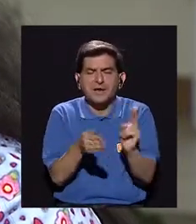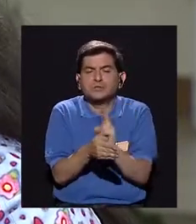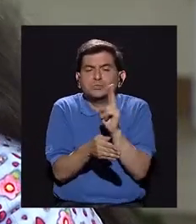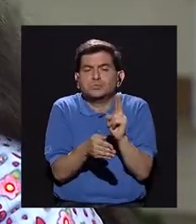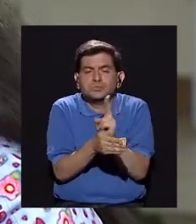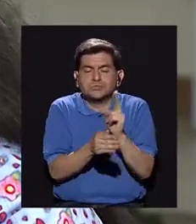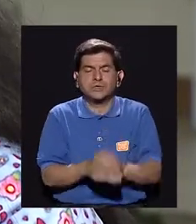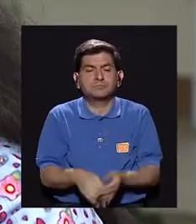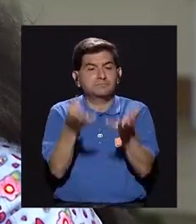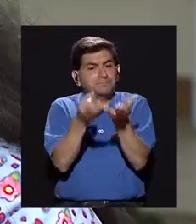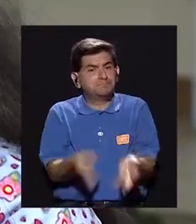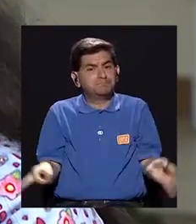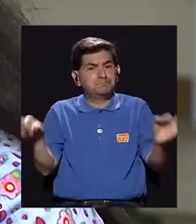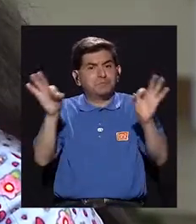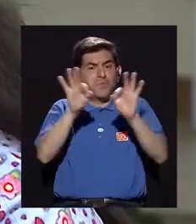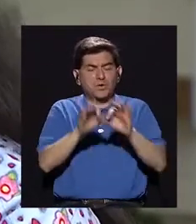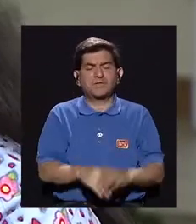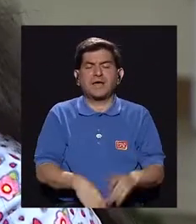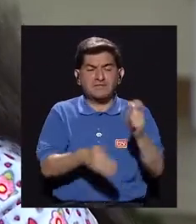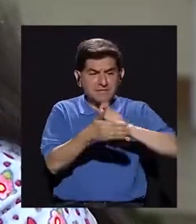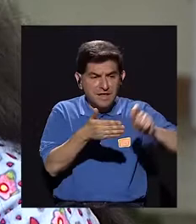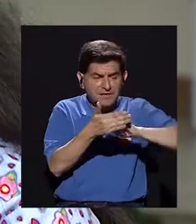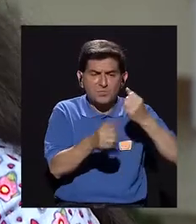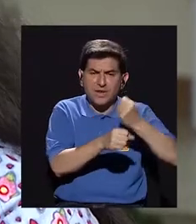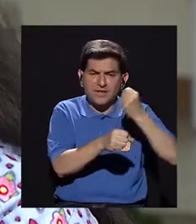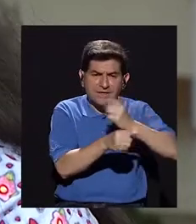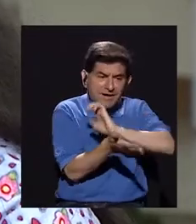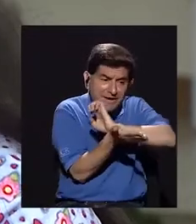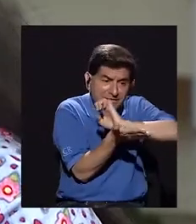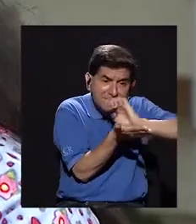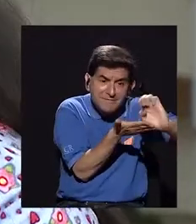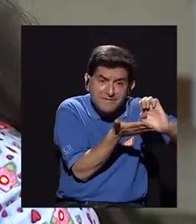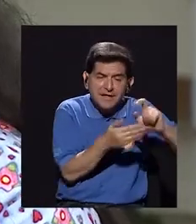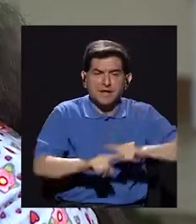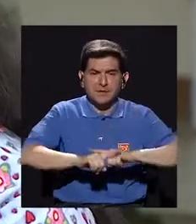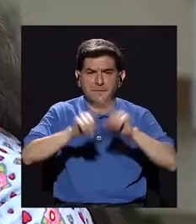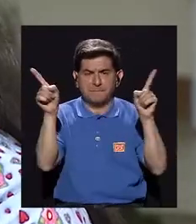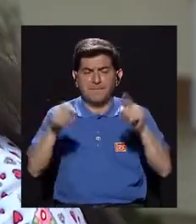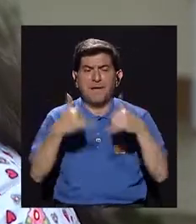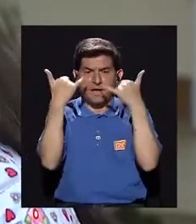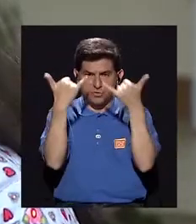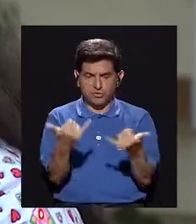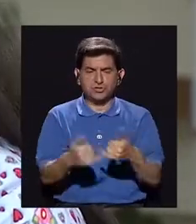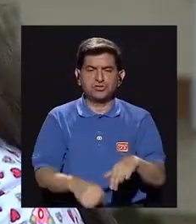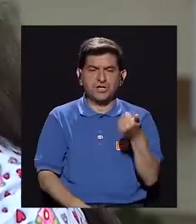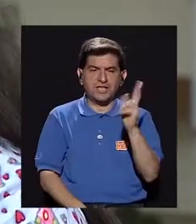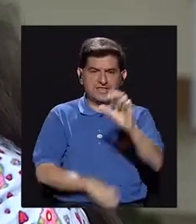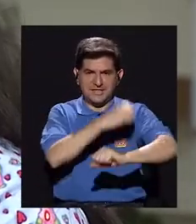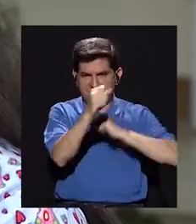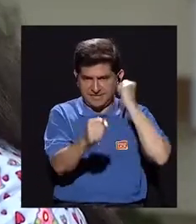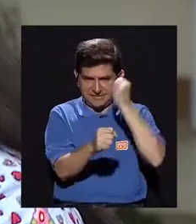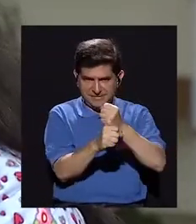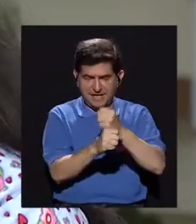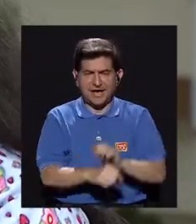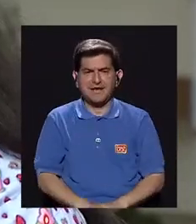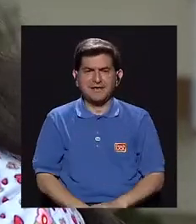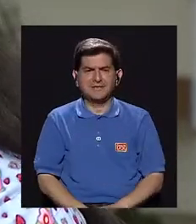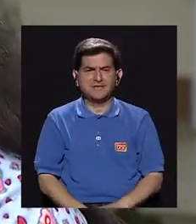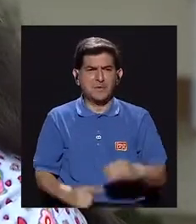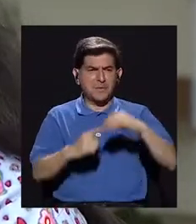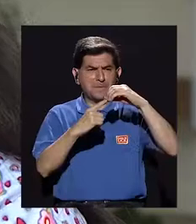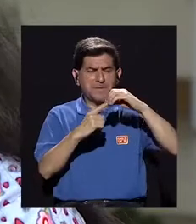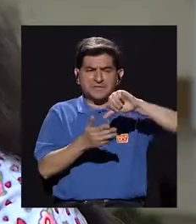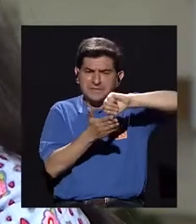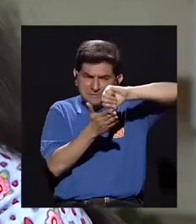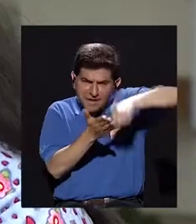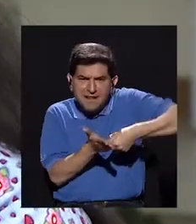sustancias. Entonces es importante en la edad escolar trabajar la prevención, sin embargo, ya a partir de los 13 años darle mucho